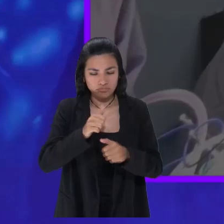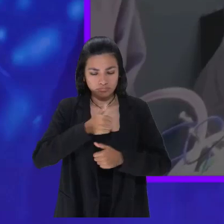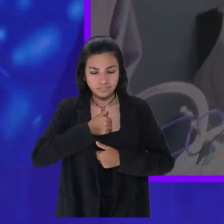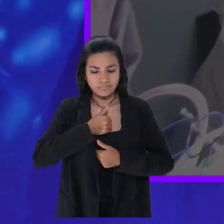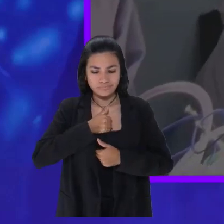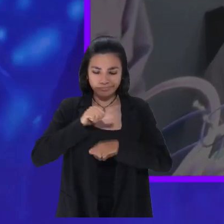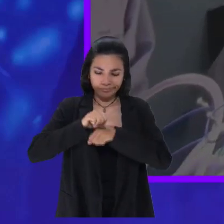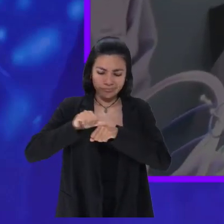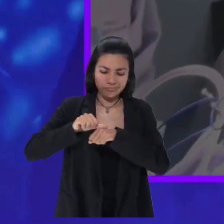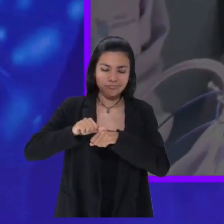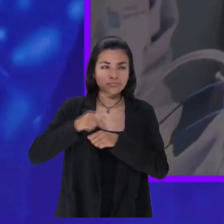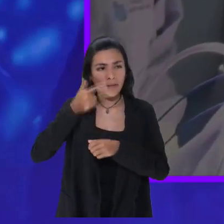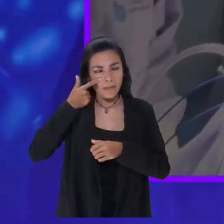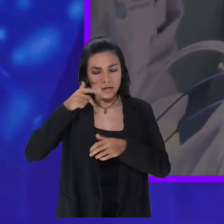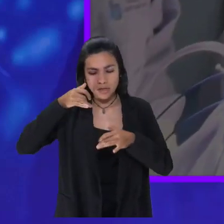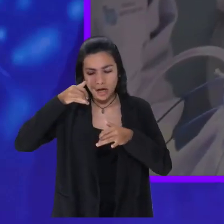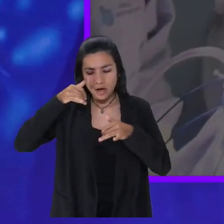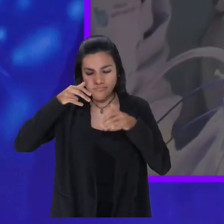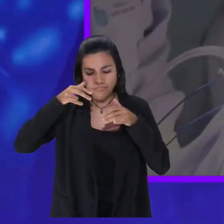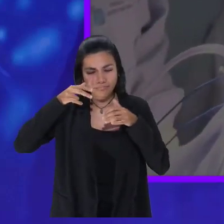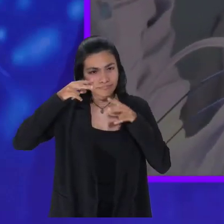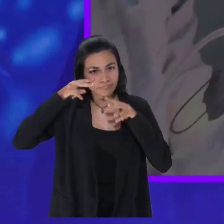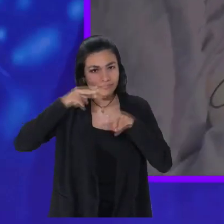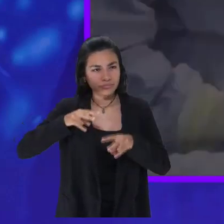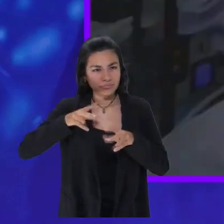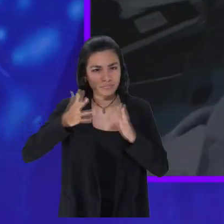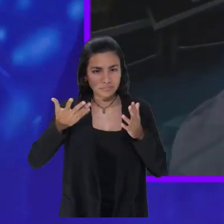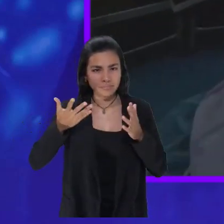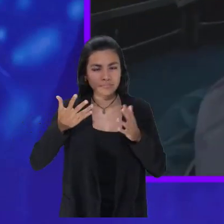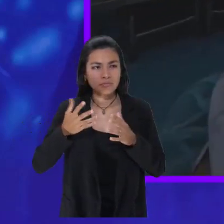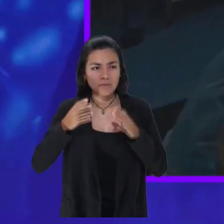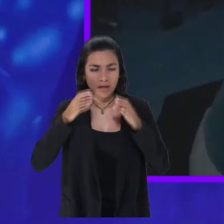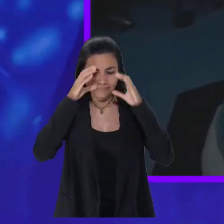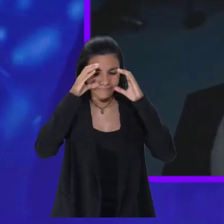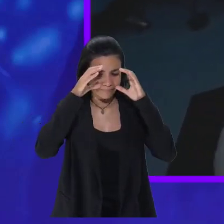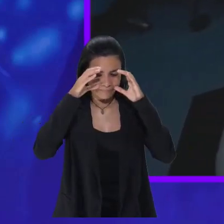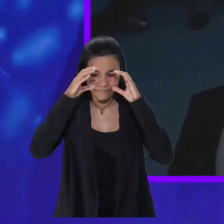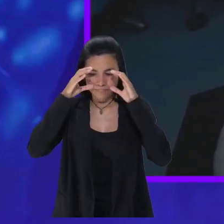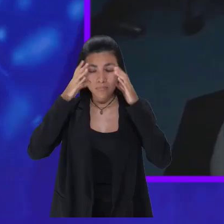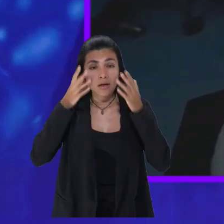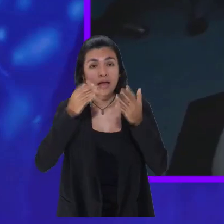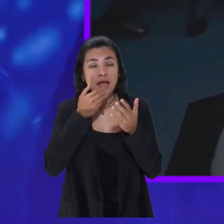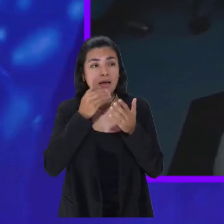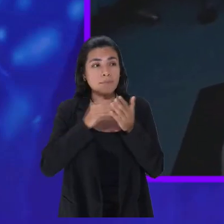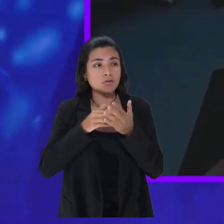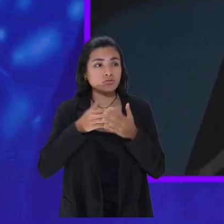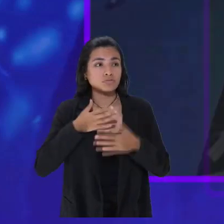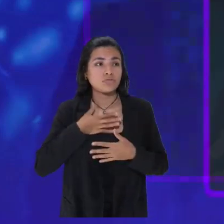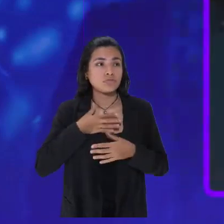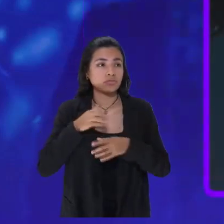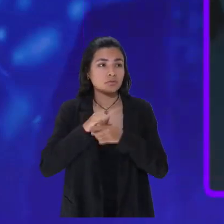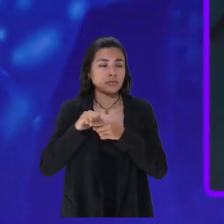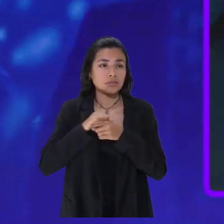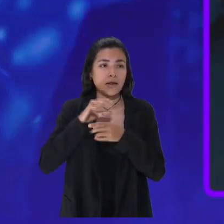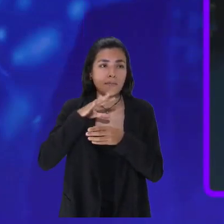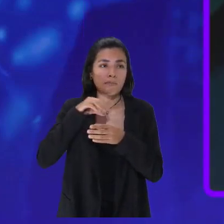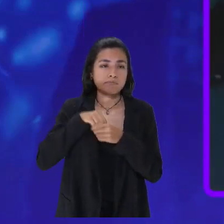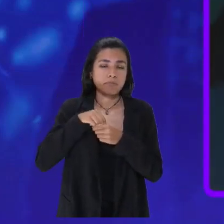en ese momento. Y eso es espectacular. ¿Por qué? Porque tú, como incluso residente de cirugía o de